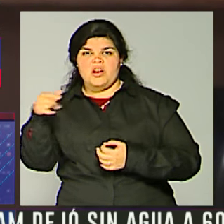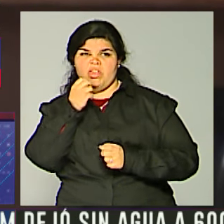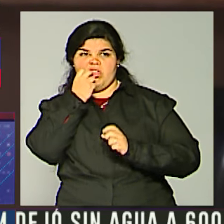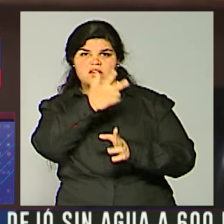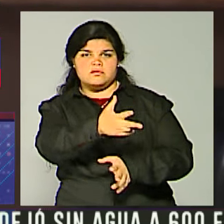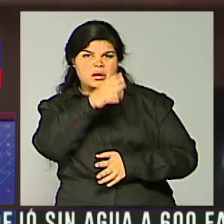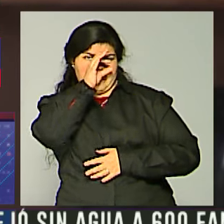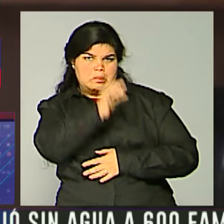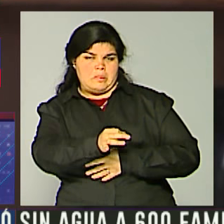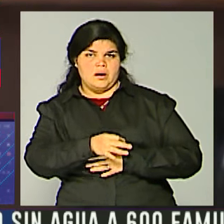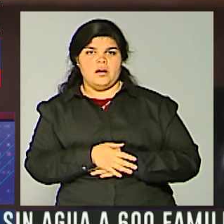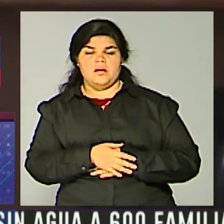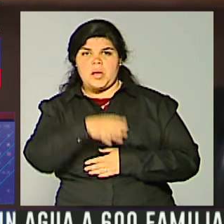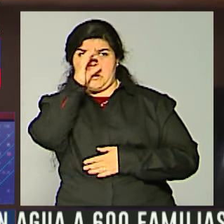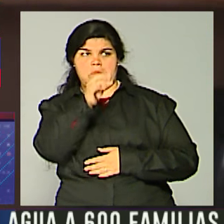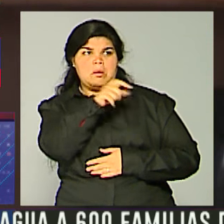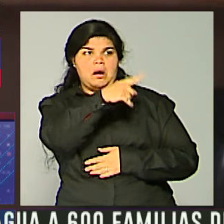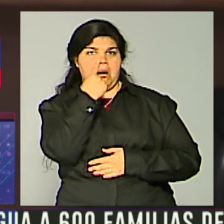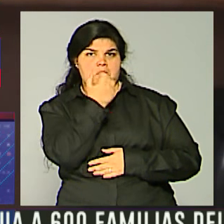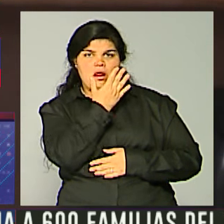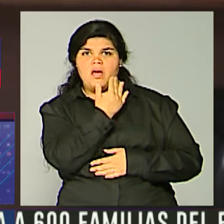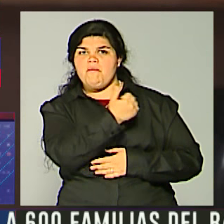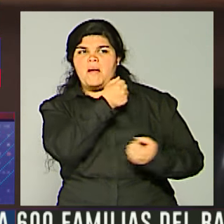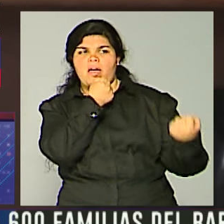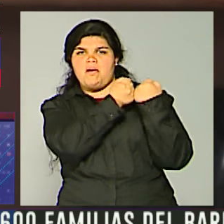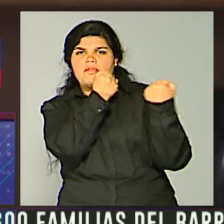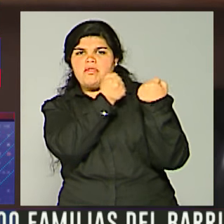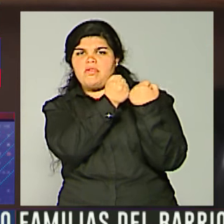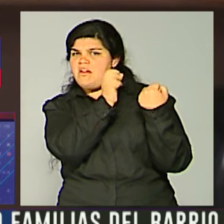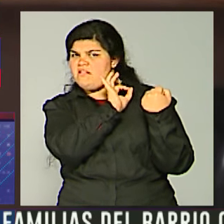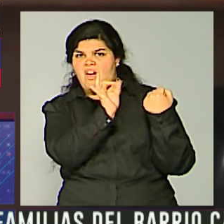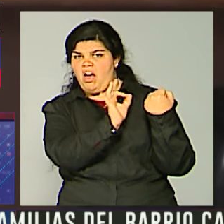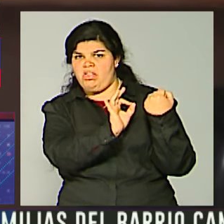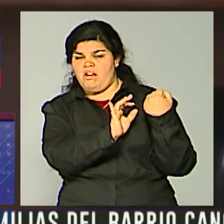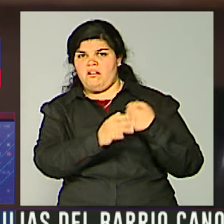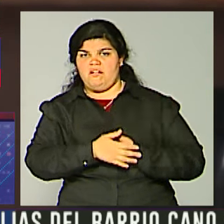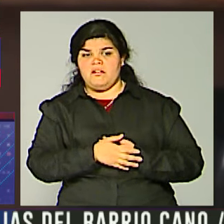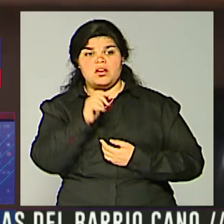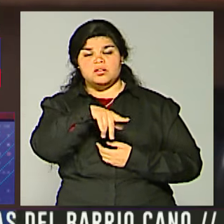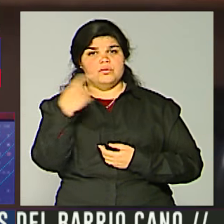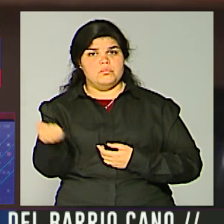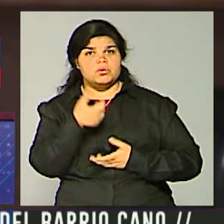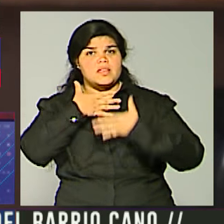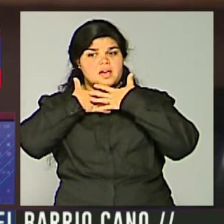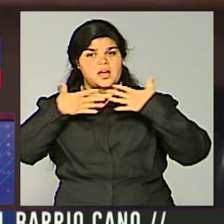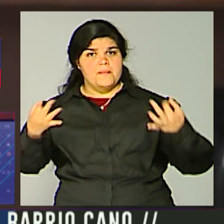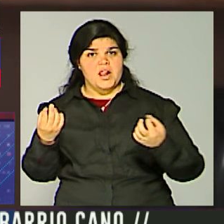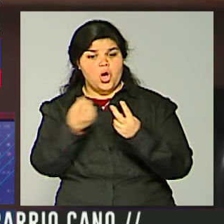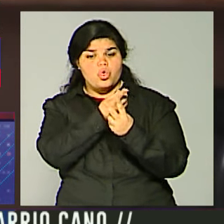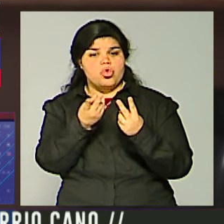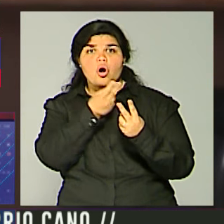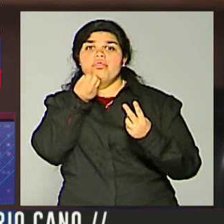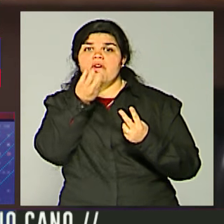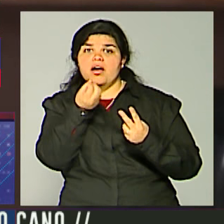ni invitación de parte de Fortunato para pelear. Digamos, eso ha sido como lo más relevante de la declaración de estos gemelos, que serían también